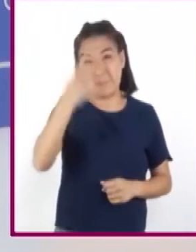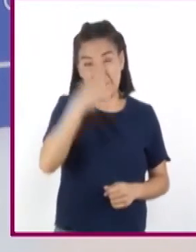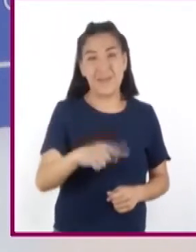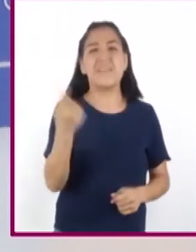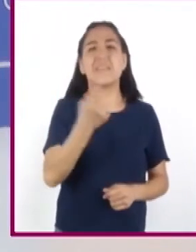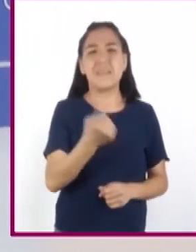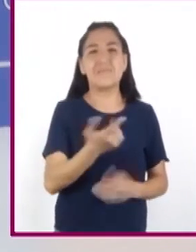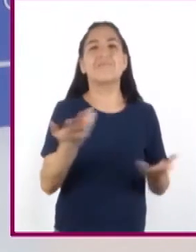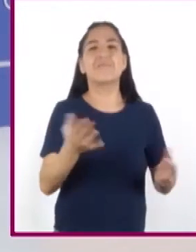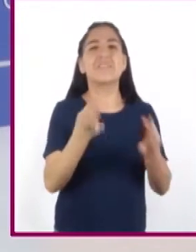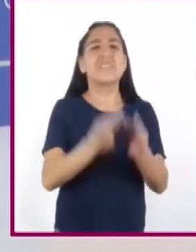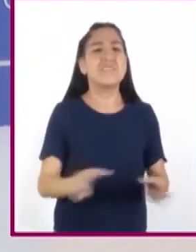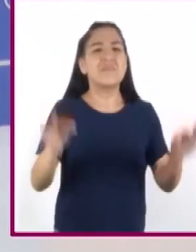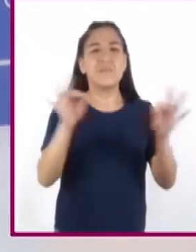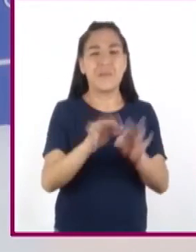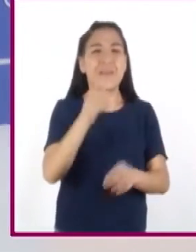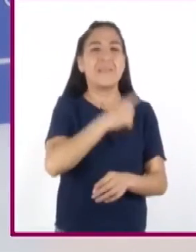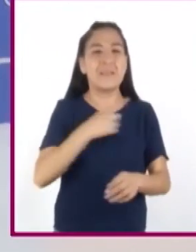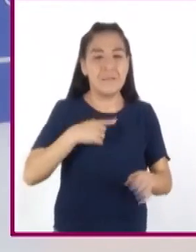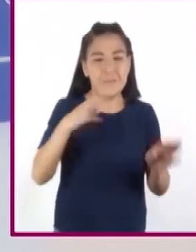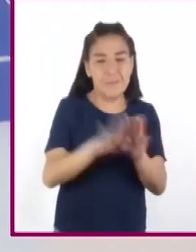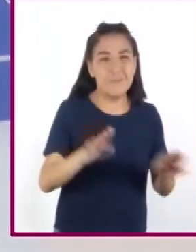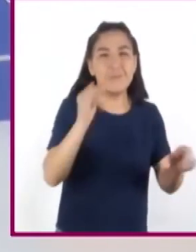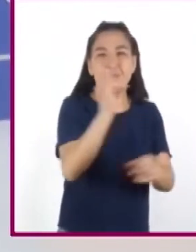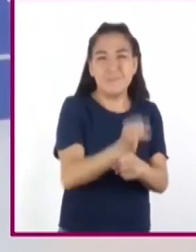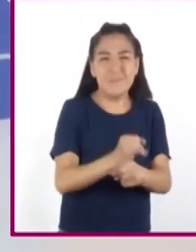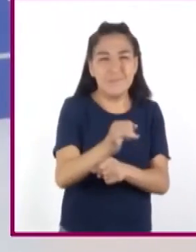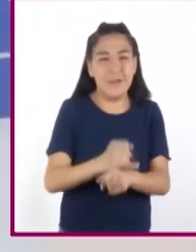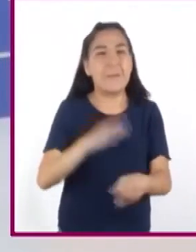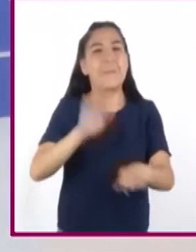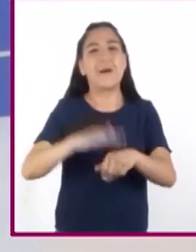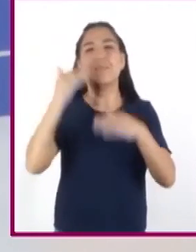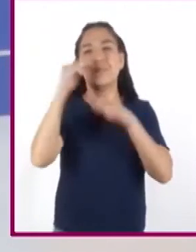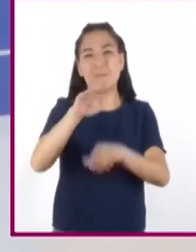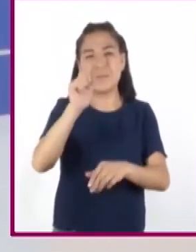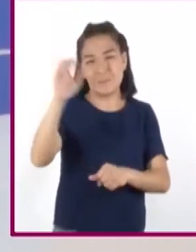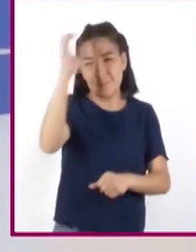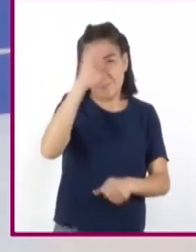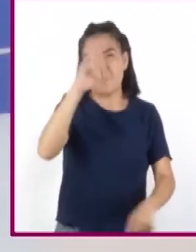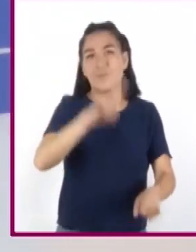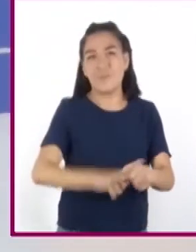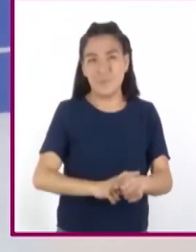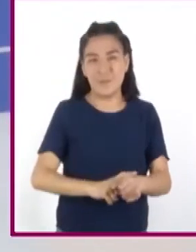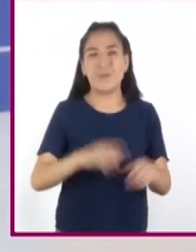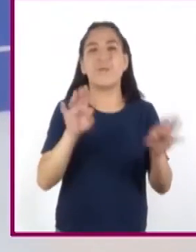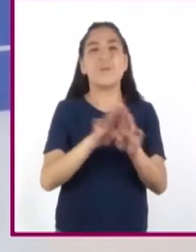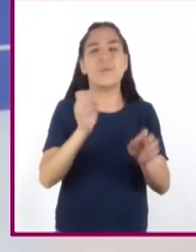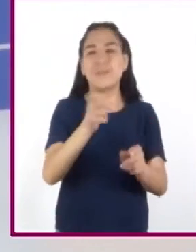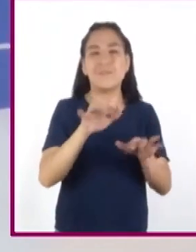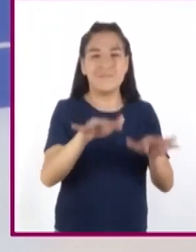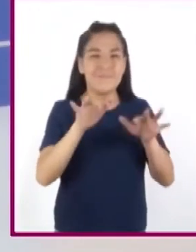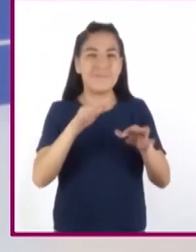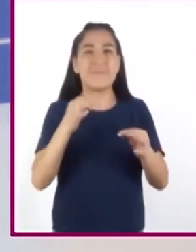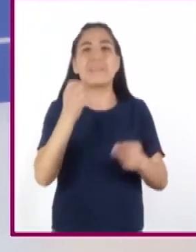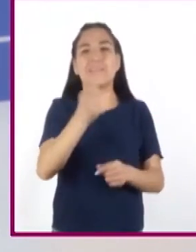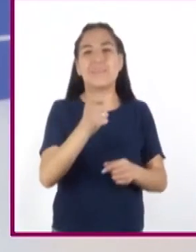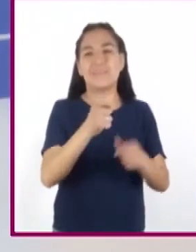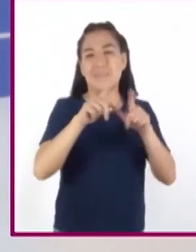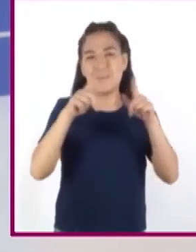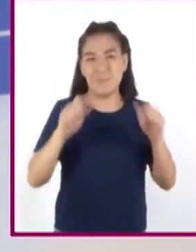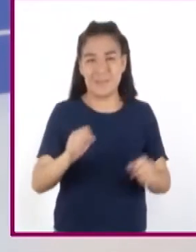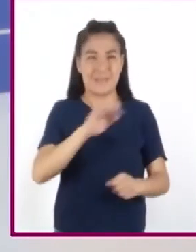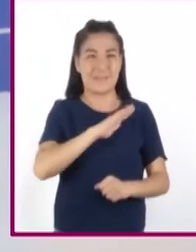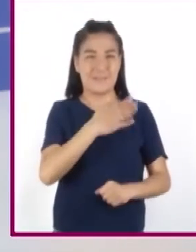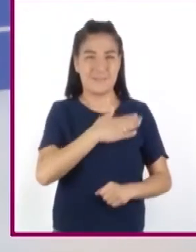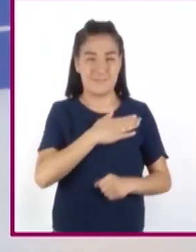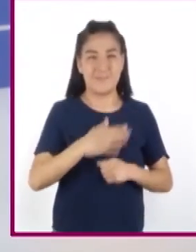qué es importante adentrarnos a conocer más sobre los factores culturales y su impacto en la diversidad lingüística del